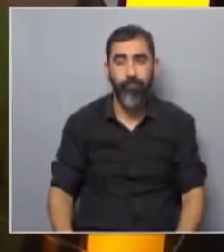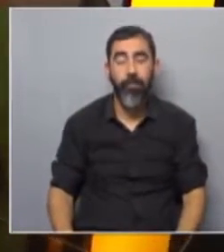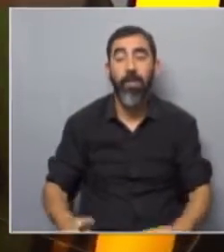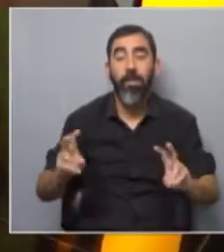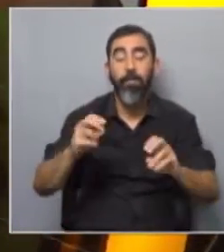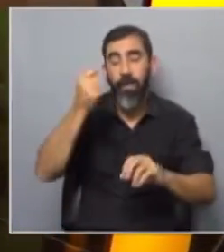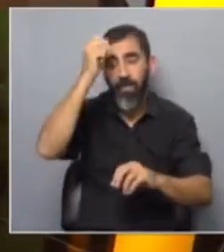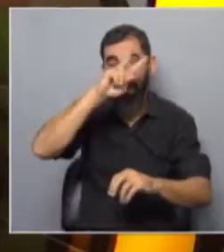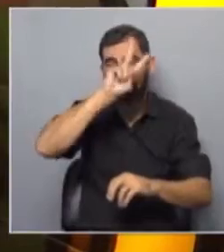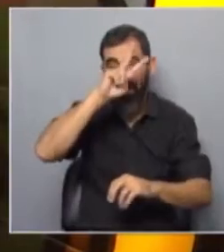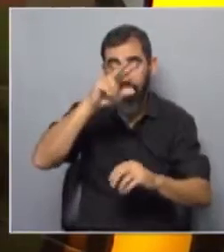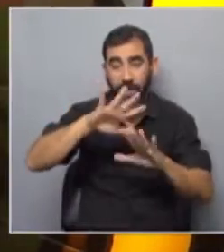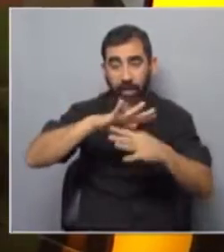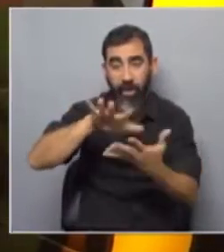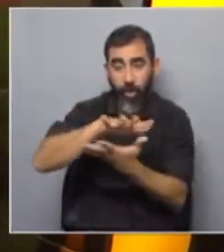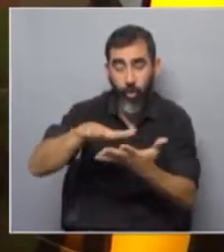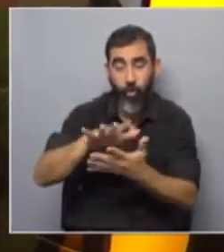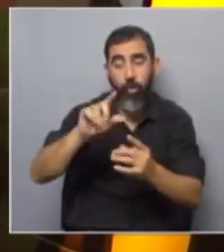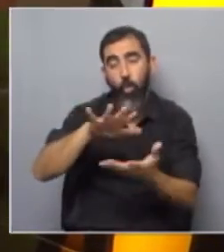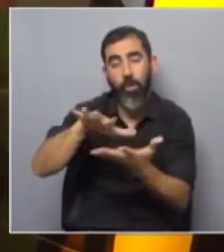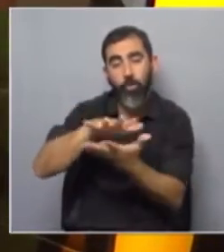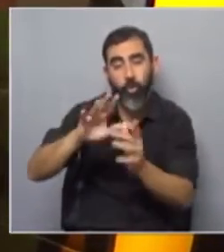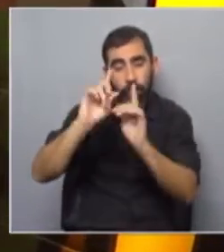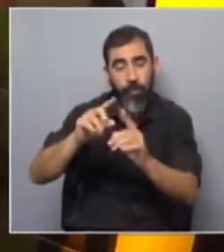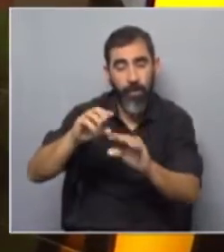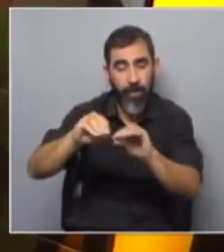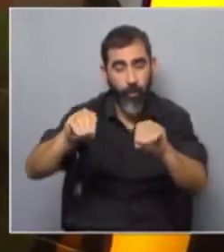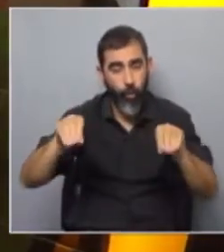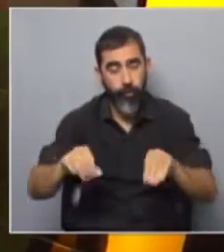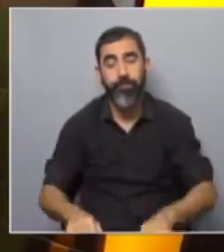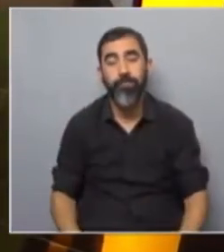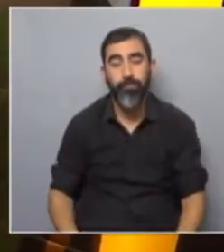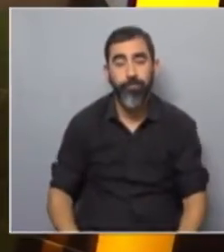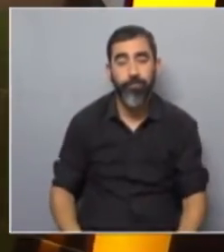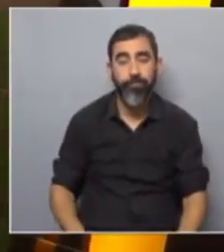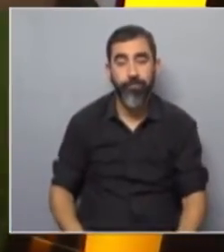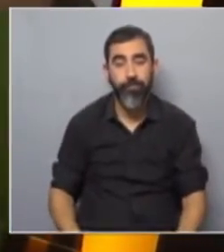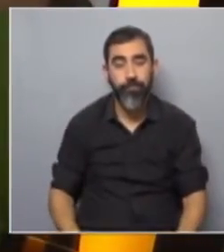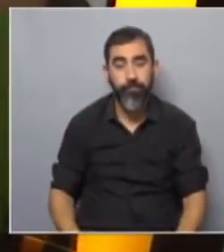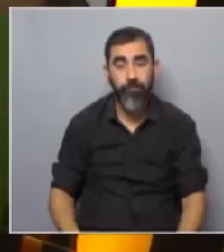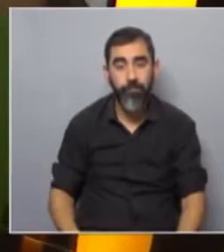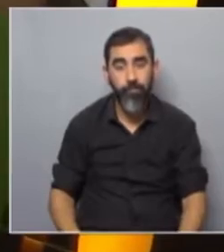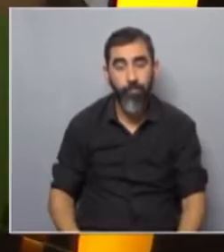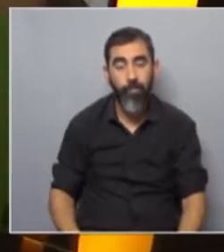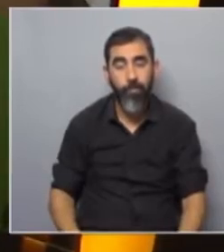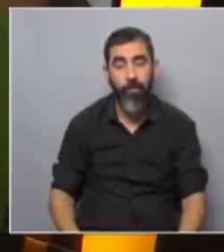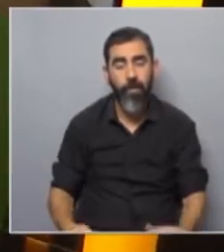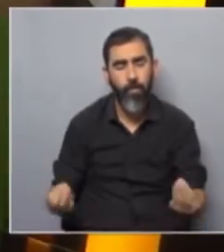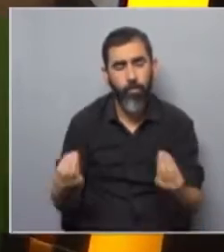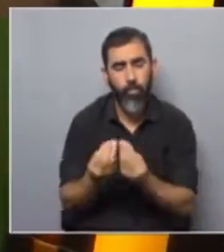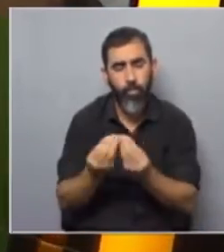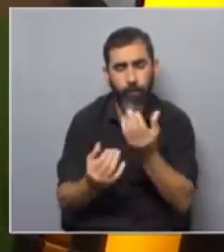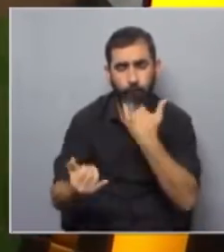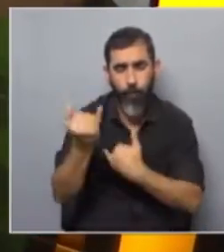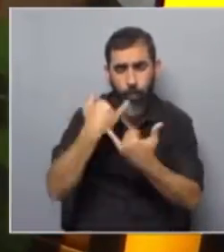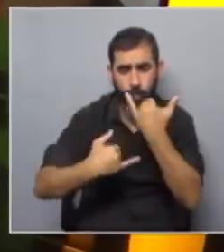de indios, pero también en otras zonas del territorio. Sí, efectivamente, hay muchísima información,